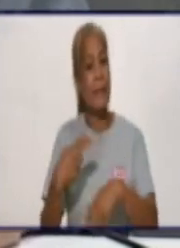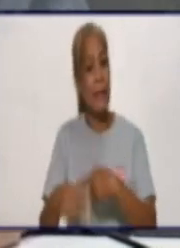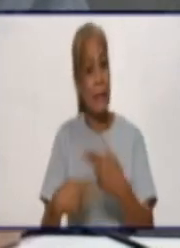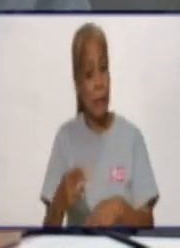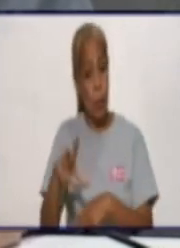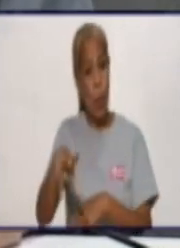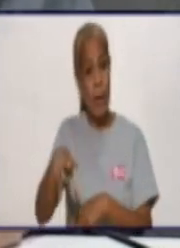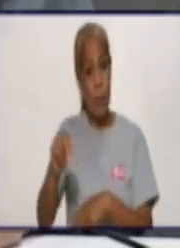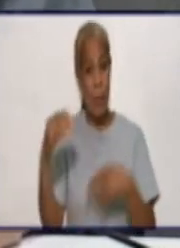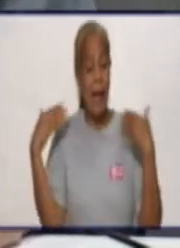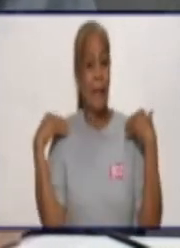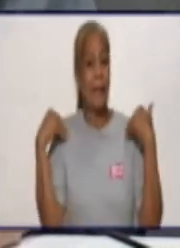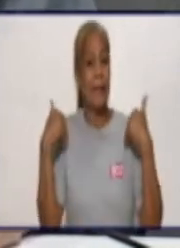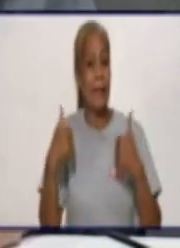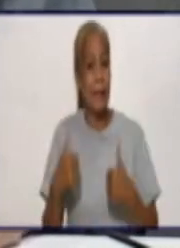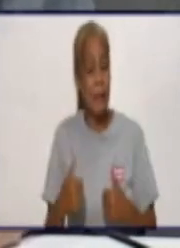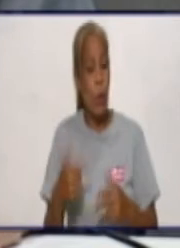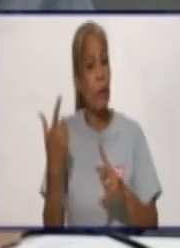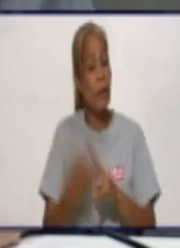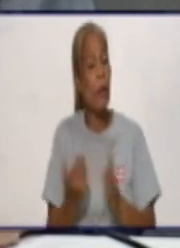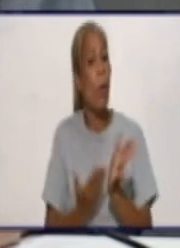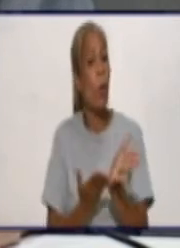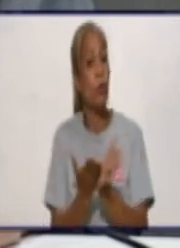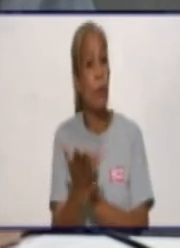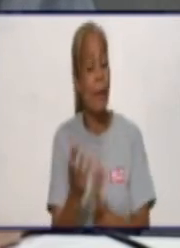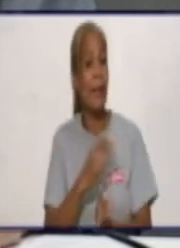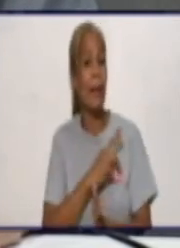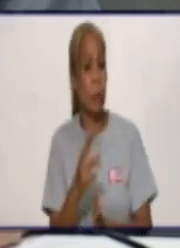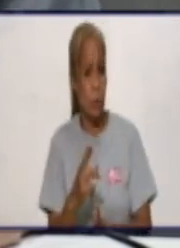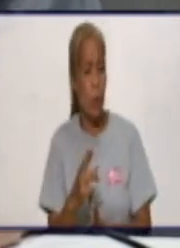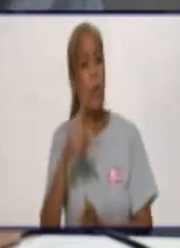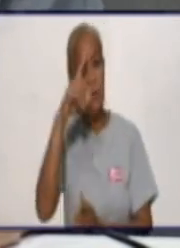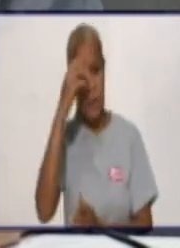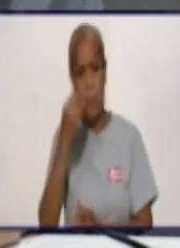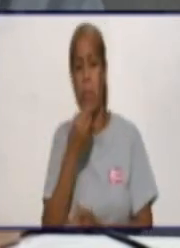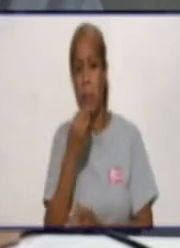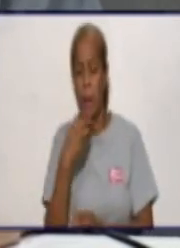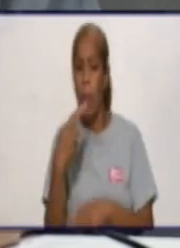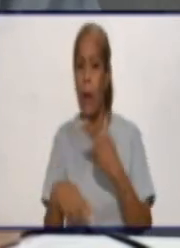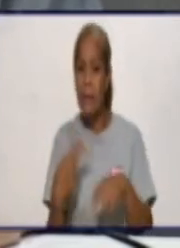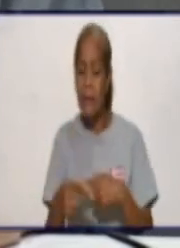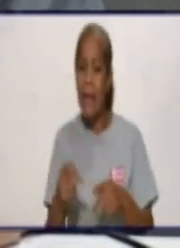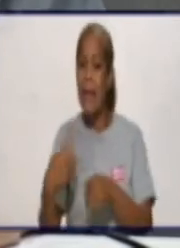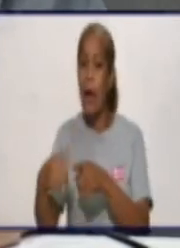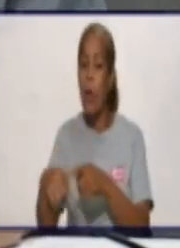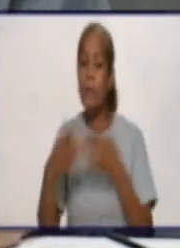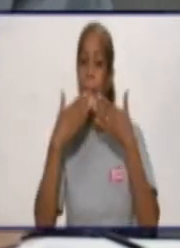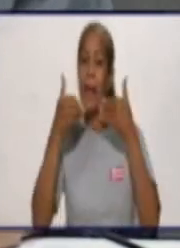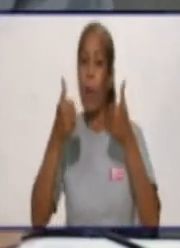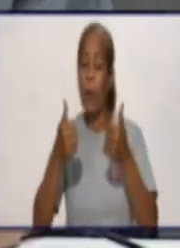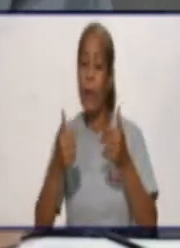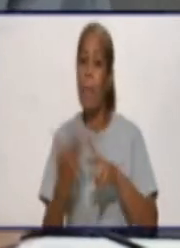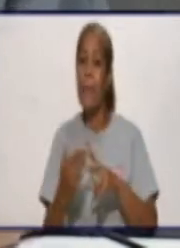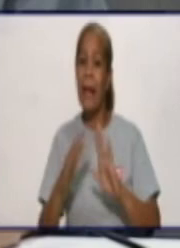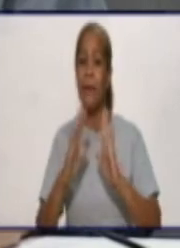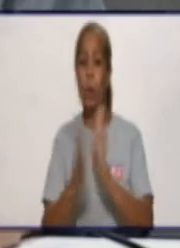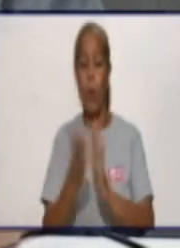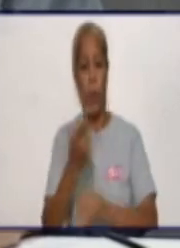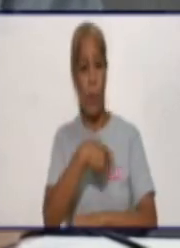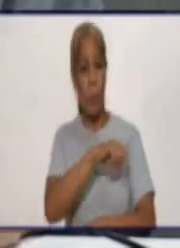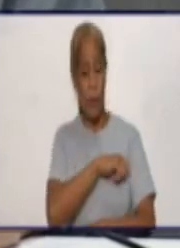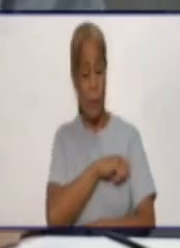nueva dirección y como continuidad revolución podemos salir a hacer las cosas mejores por el pueblo yo creo que ha sido una oportunidad también para que